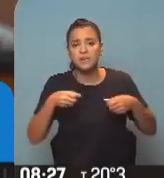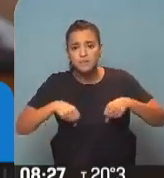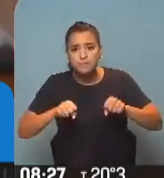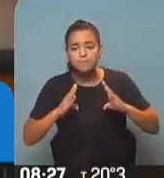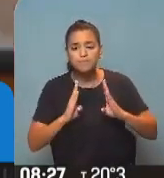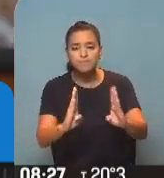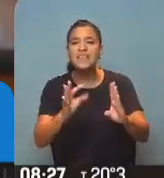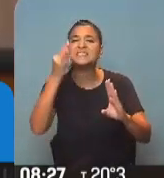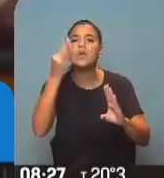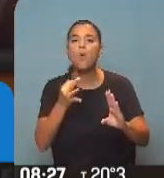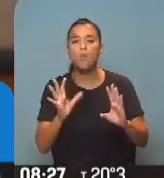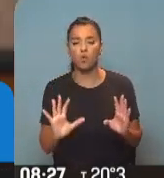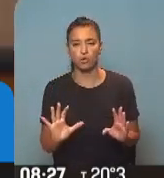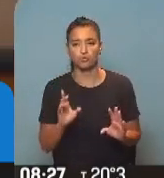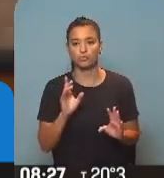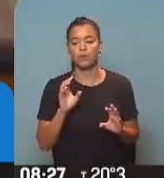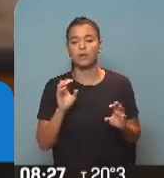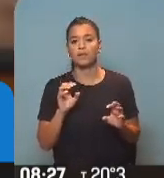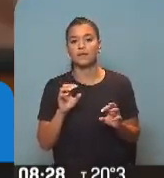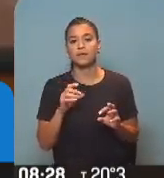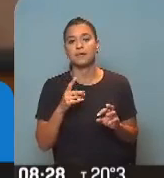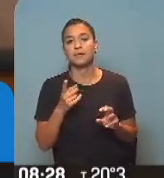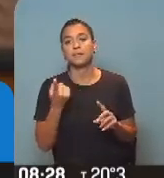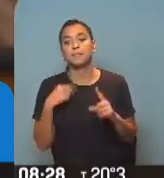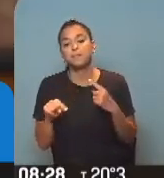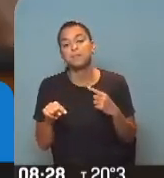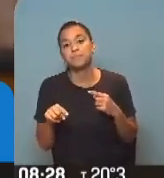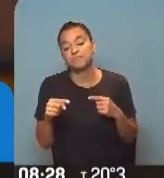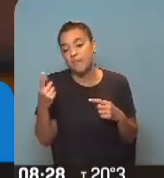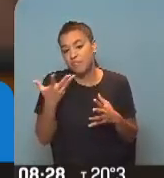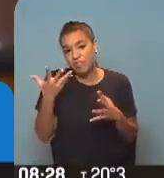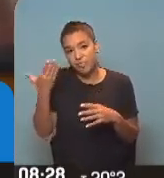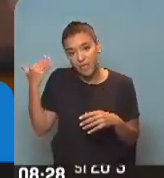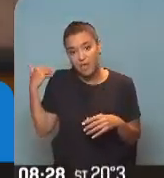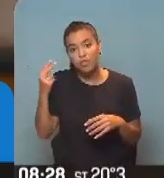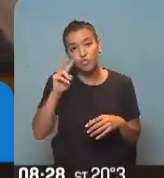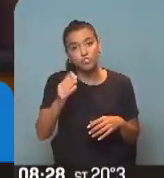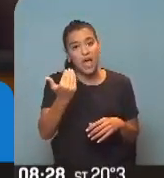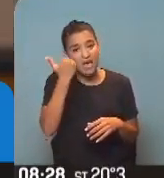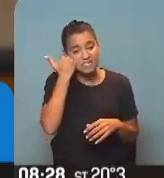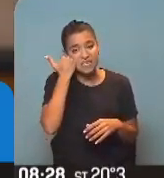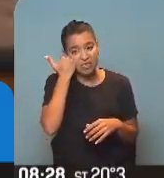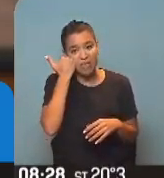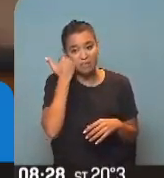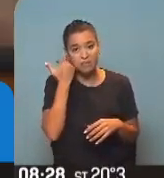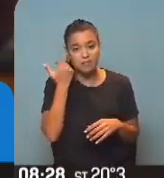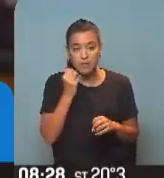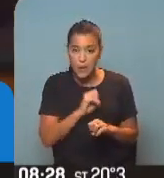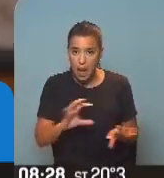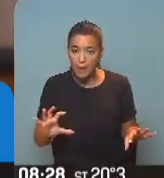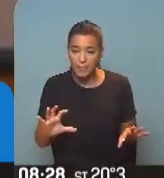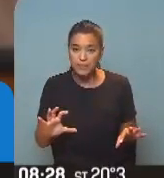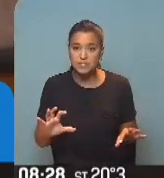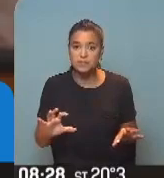lo que claramente no impidió que durante estos días hubo dos accidentes este bastante graves